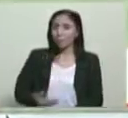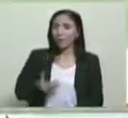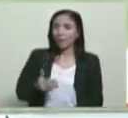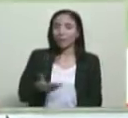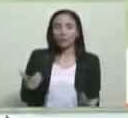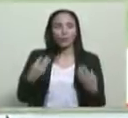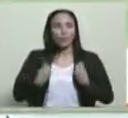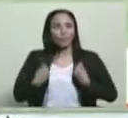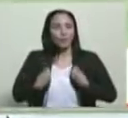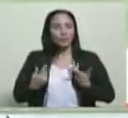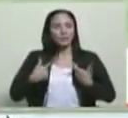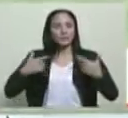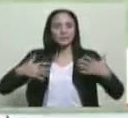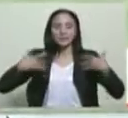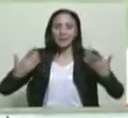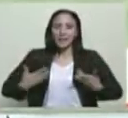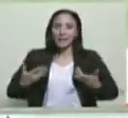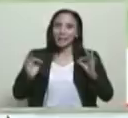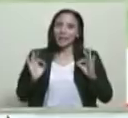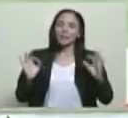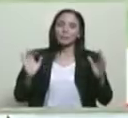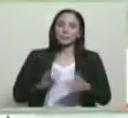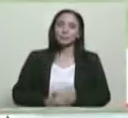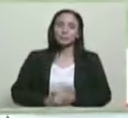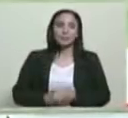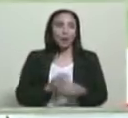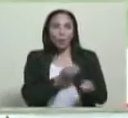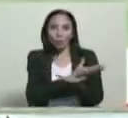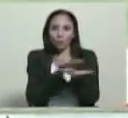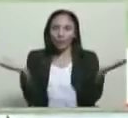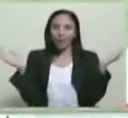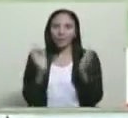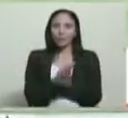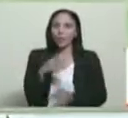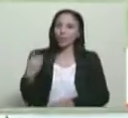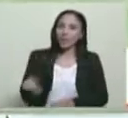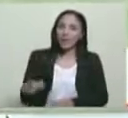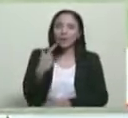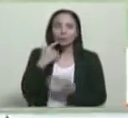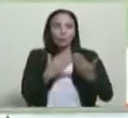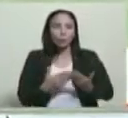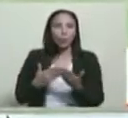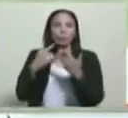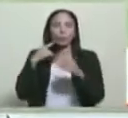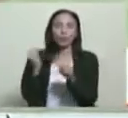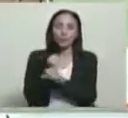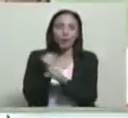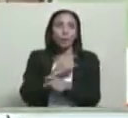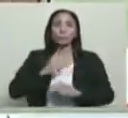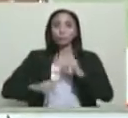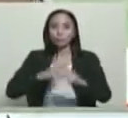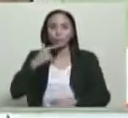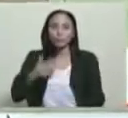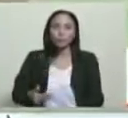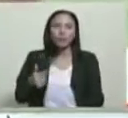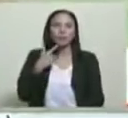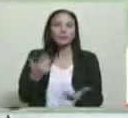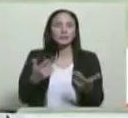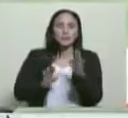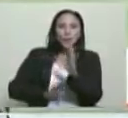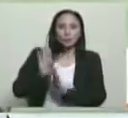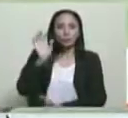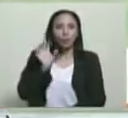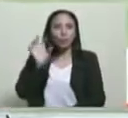la vida, la felicidad del pueblo. La vida de ustedes, que tengan derecho al estudio, al trabajo, a la producción. Que ustedes tengan